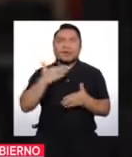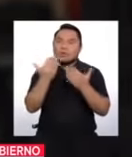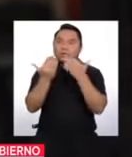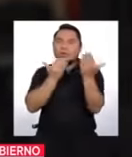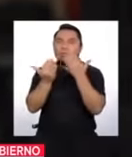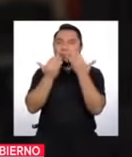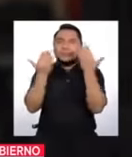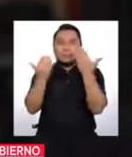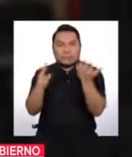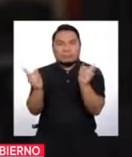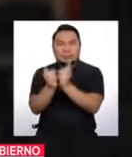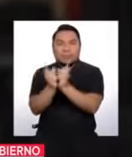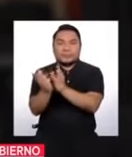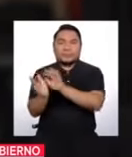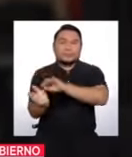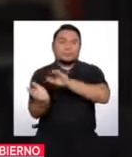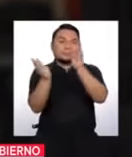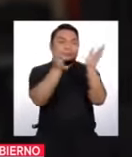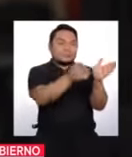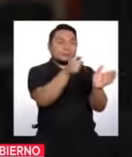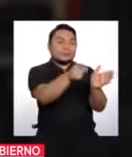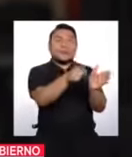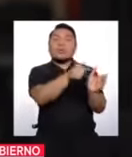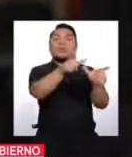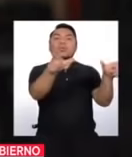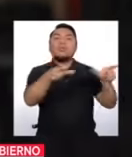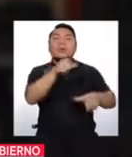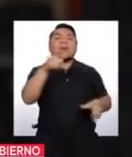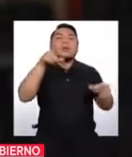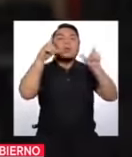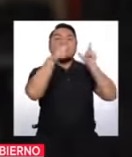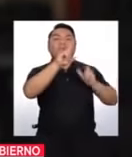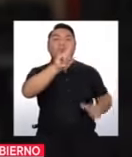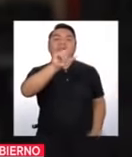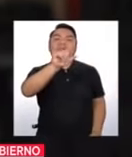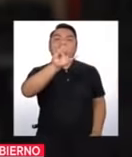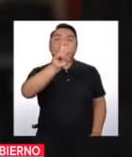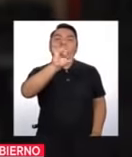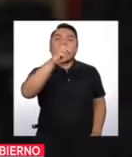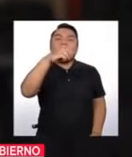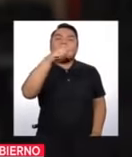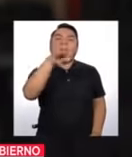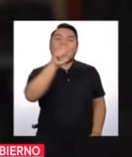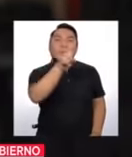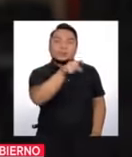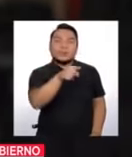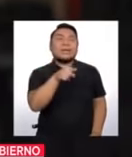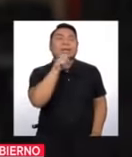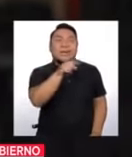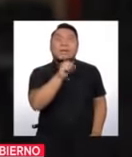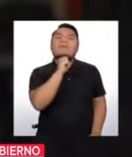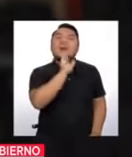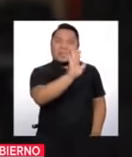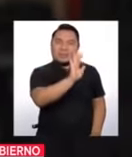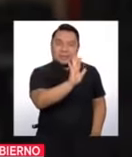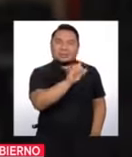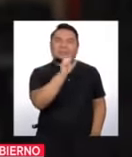esa infraestructura está todavía en pleno proceso de recepción con